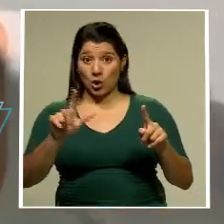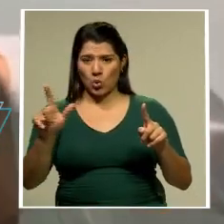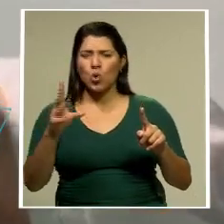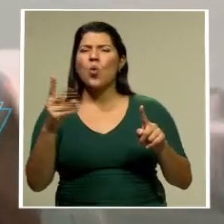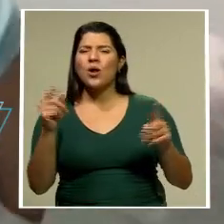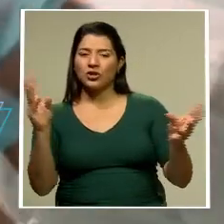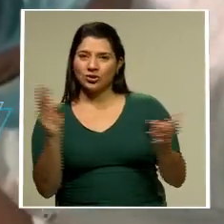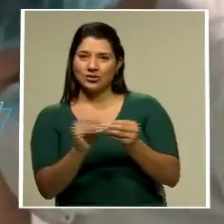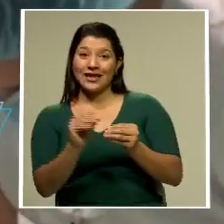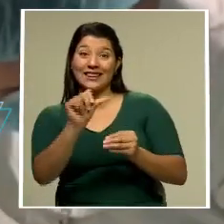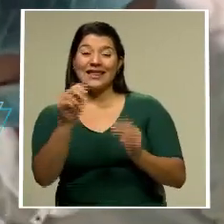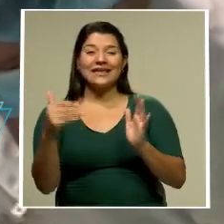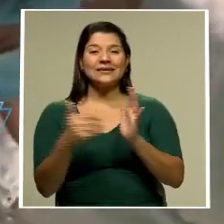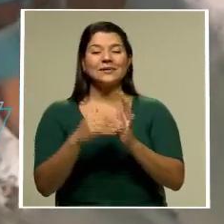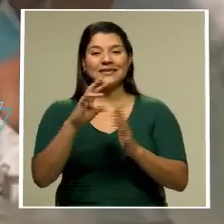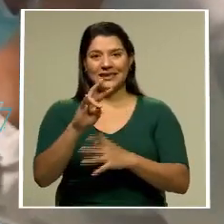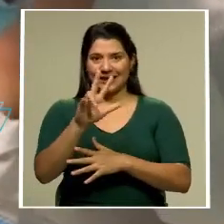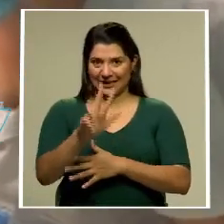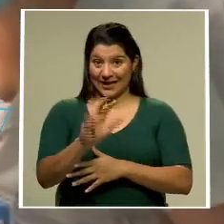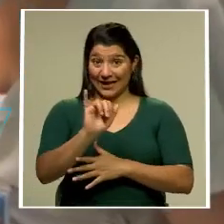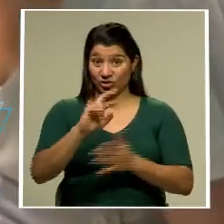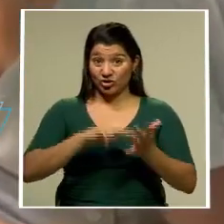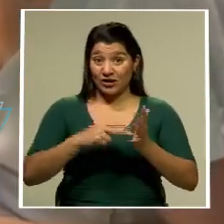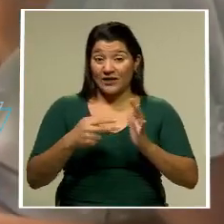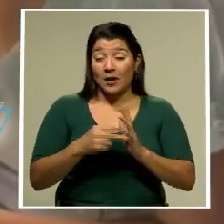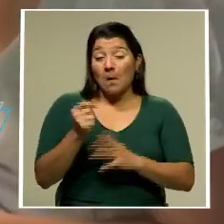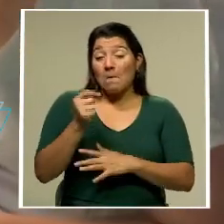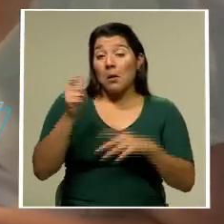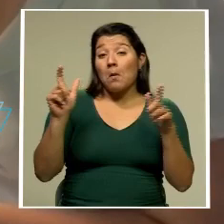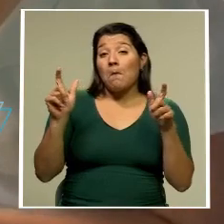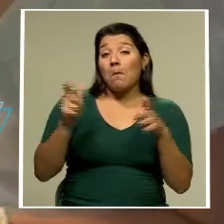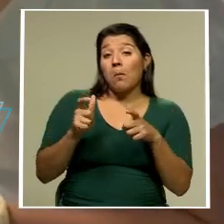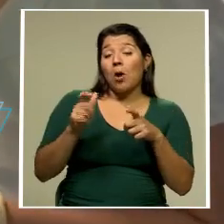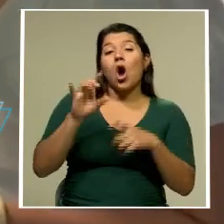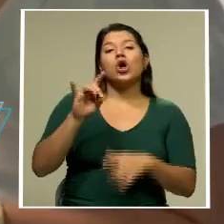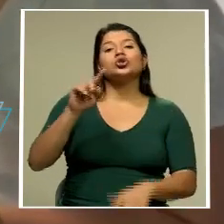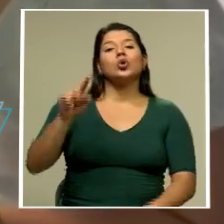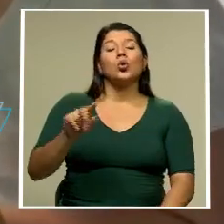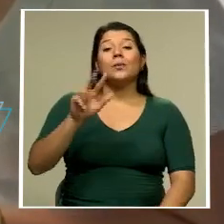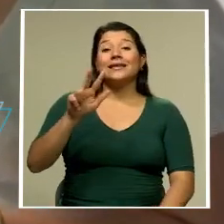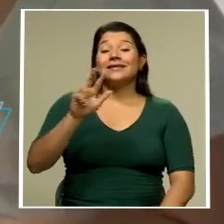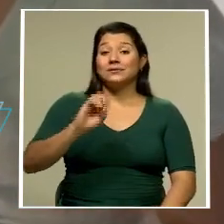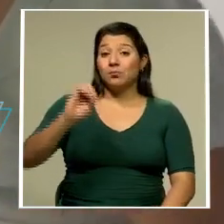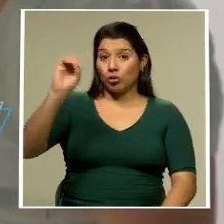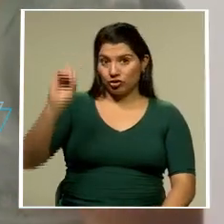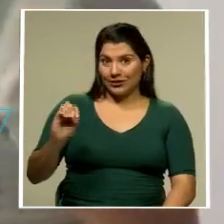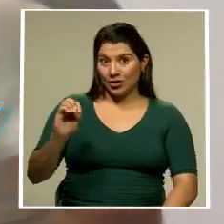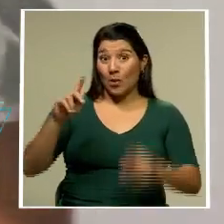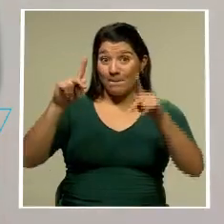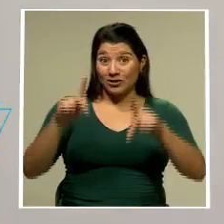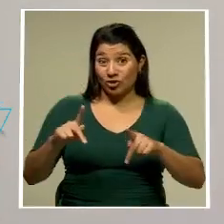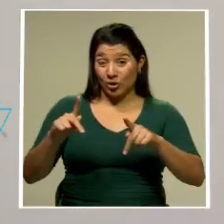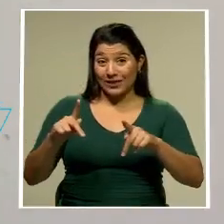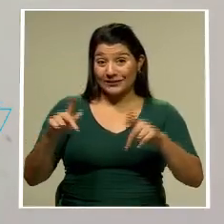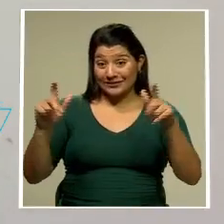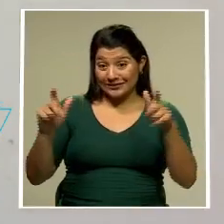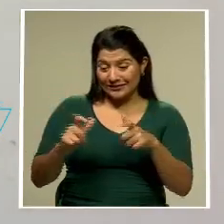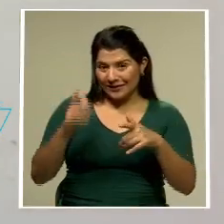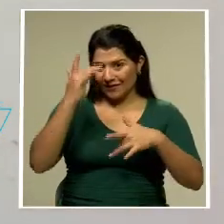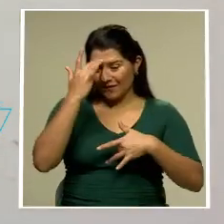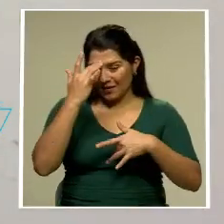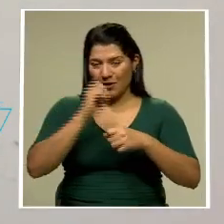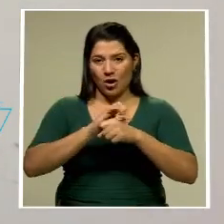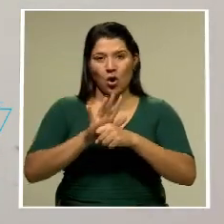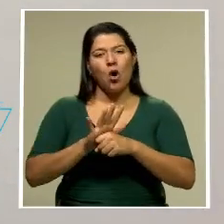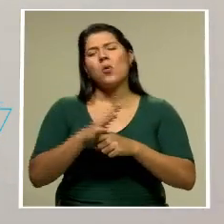contabilizó 10.073 casos, lo que representa una disminución de 8,3% de una semana a otra, con un promedio